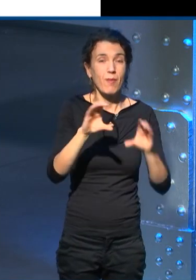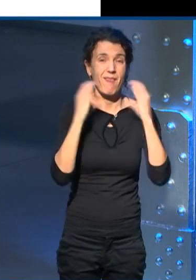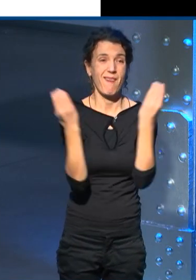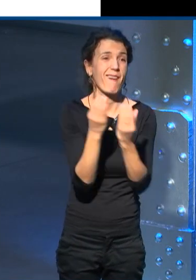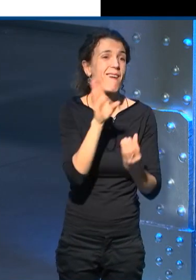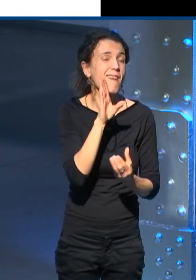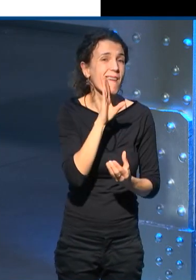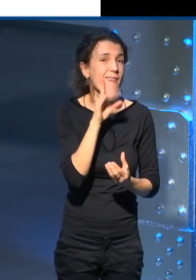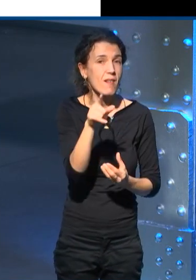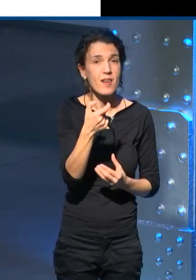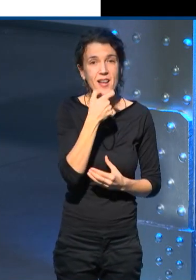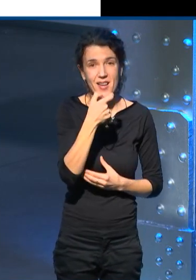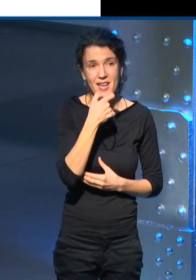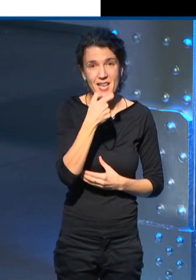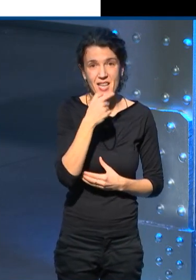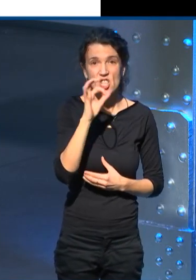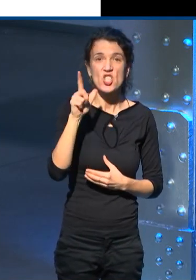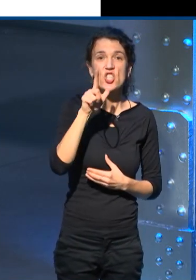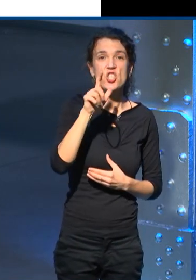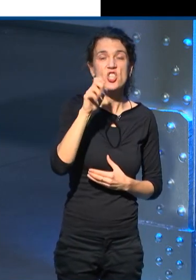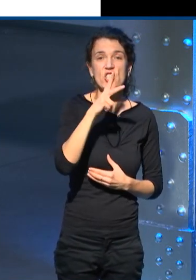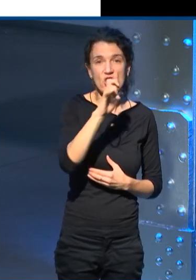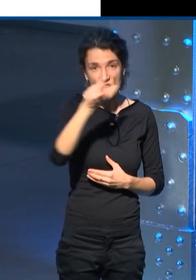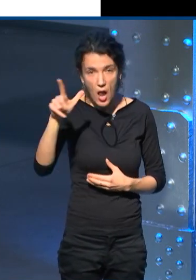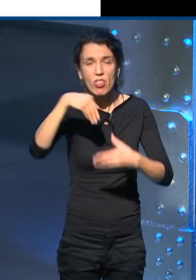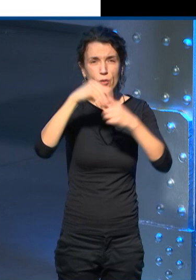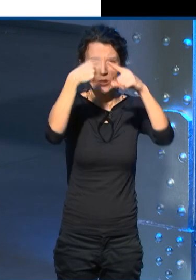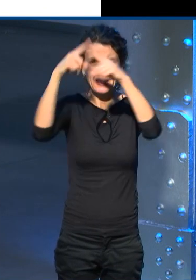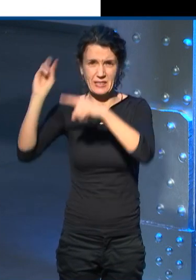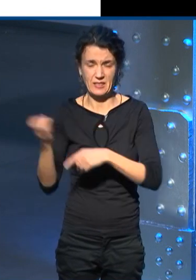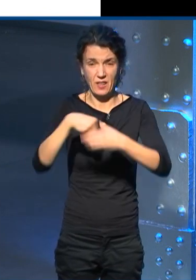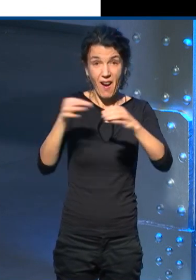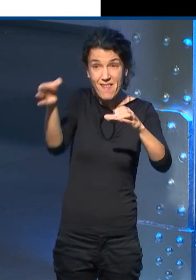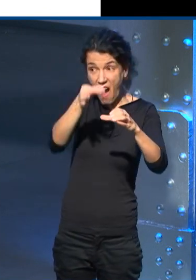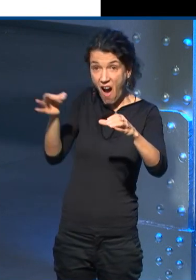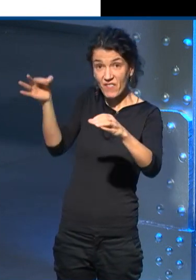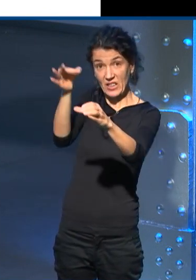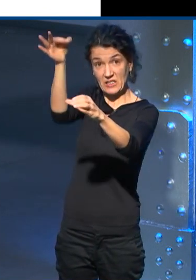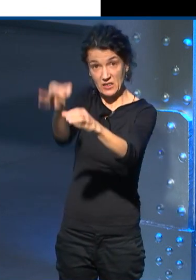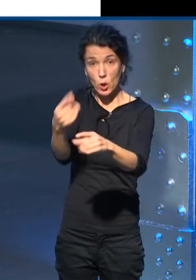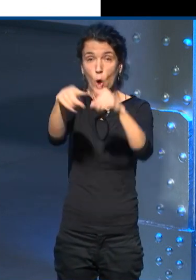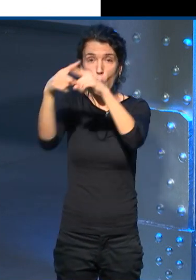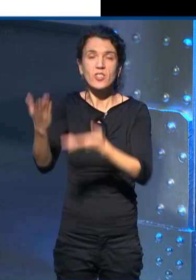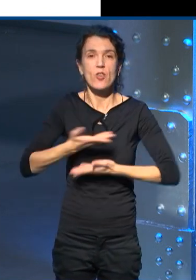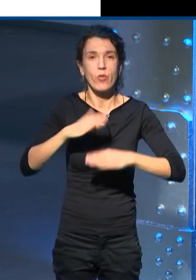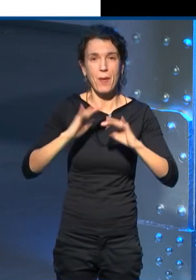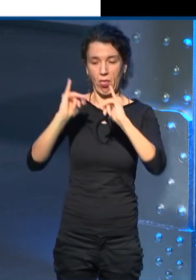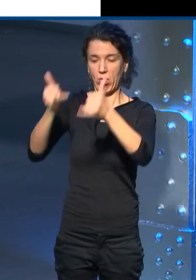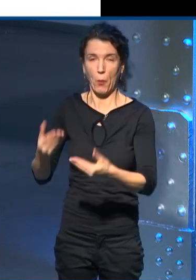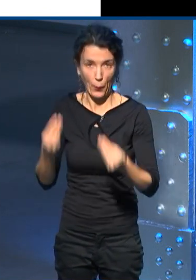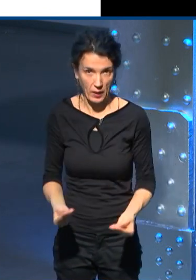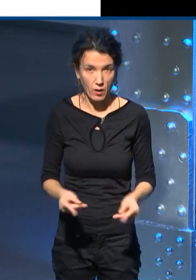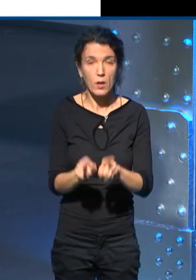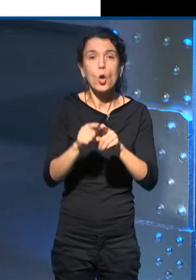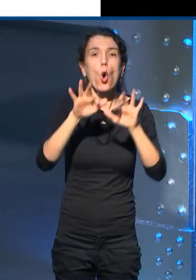veíamos antes, y que en inglés se suele llamar aeroshell, tiene un montón de cosas dentro. Obviamente la propia nave que queremos aterrizar y aquellas cosas que nos ayudan a aterrizarla. Tiene, por supuesto,